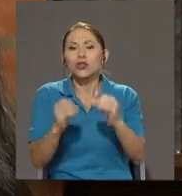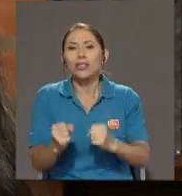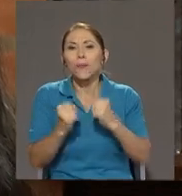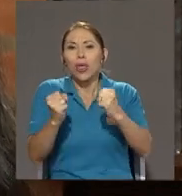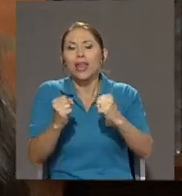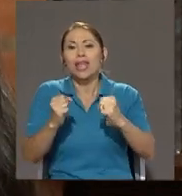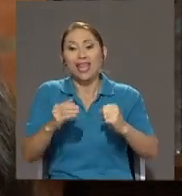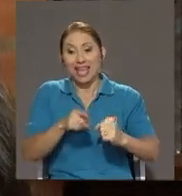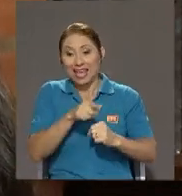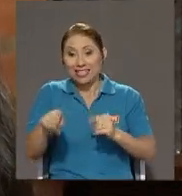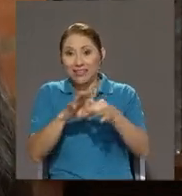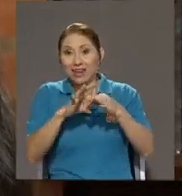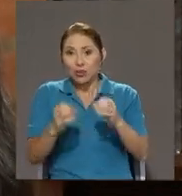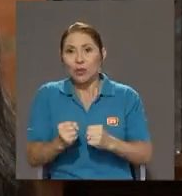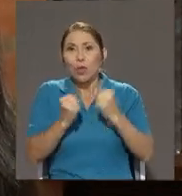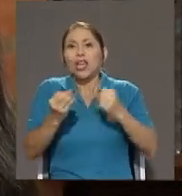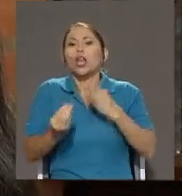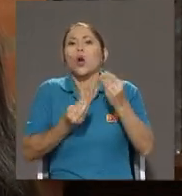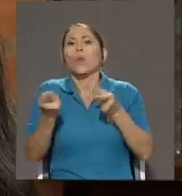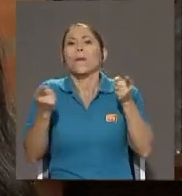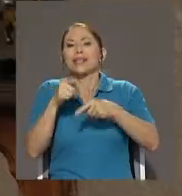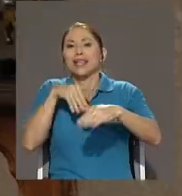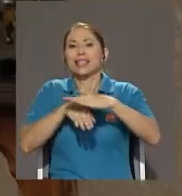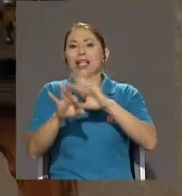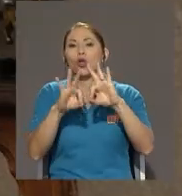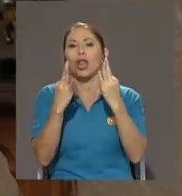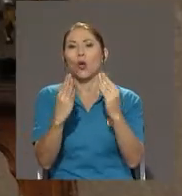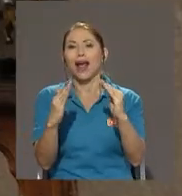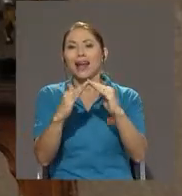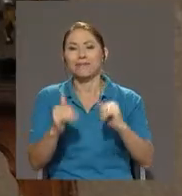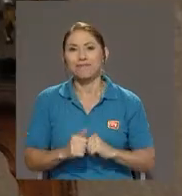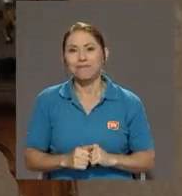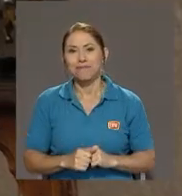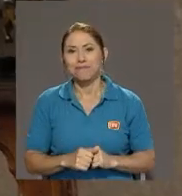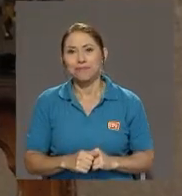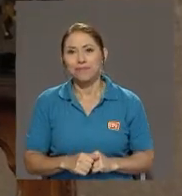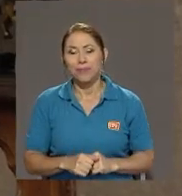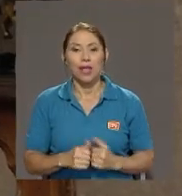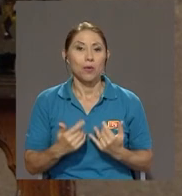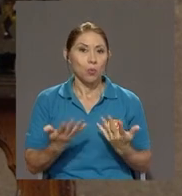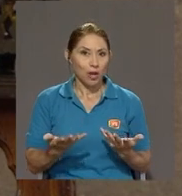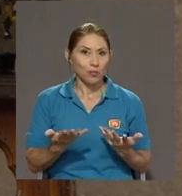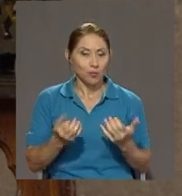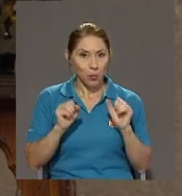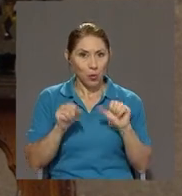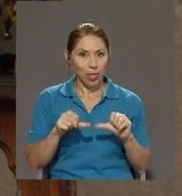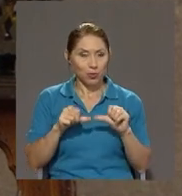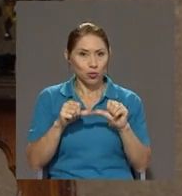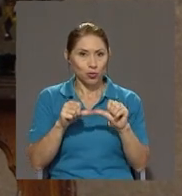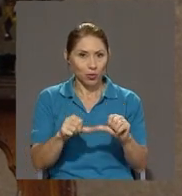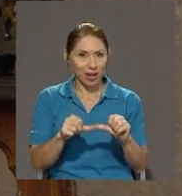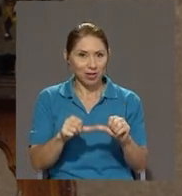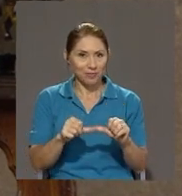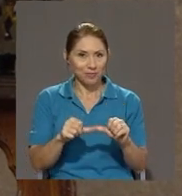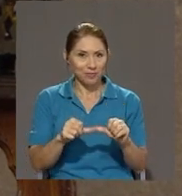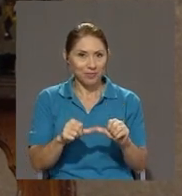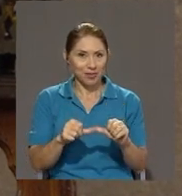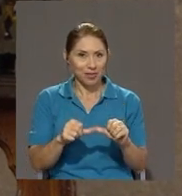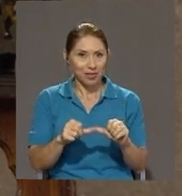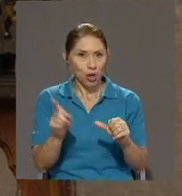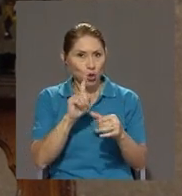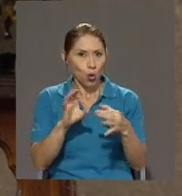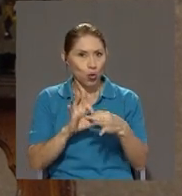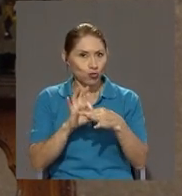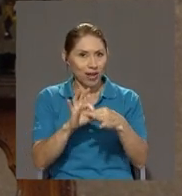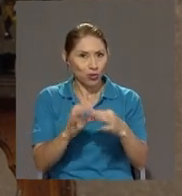se construyen esas relaciones de poder a lo interno del hogar. Bueno, vamos a poder continuar, no en una relación de poder,